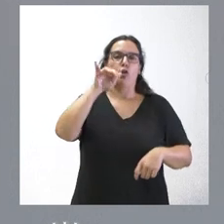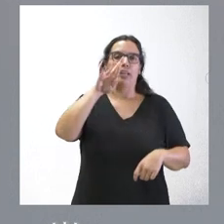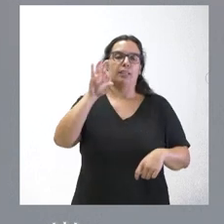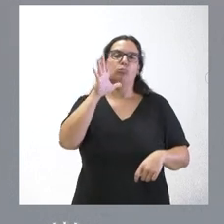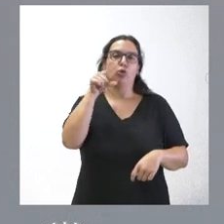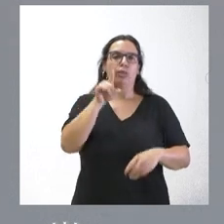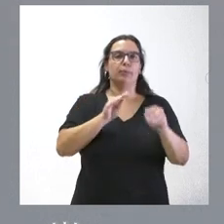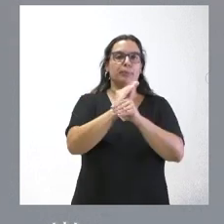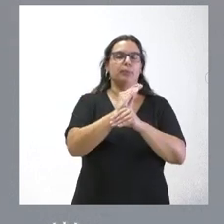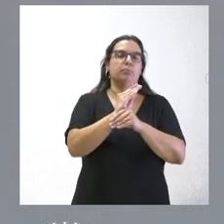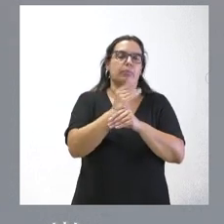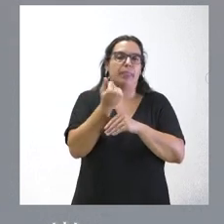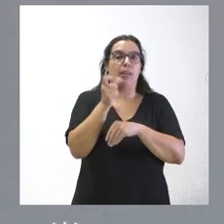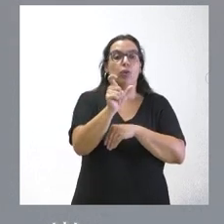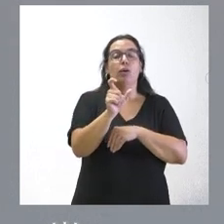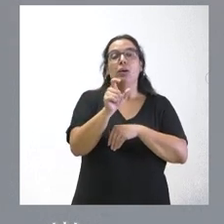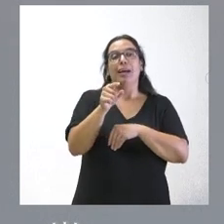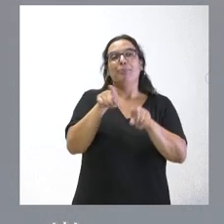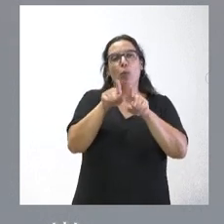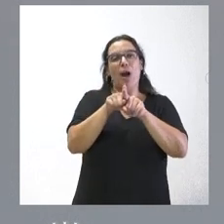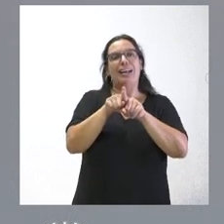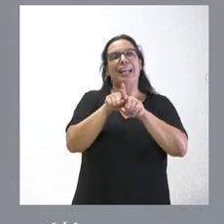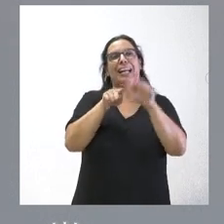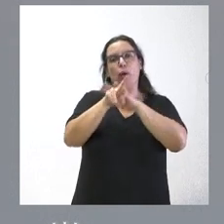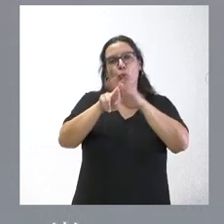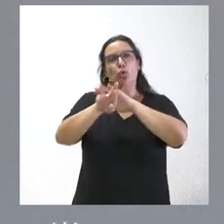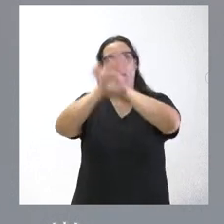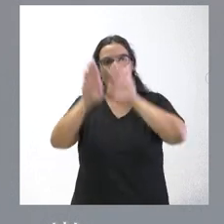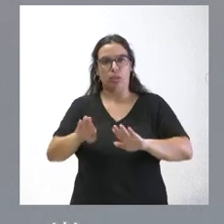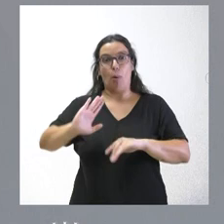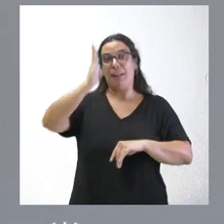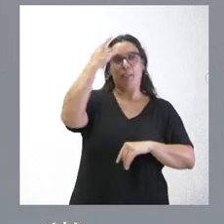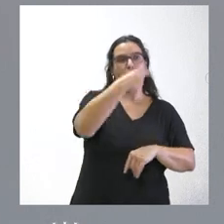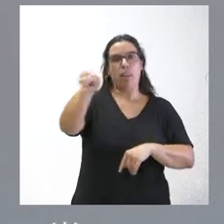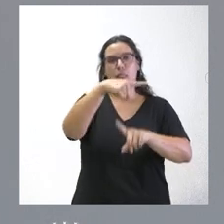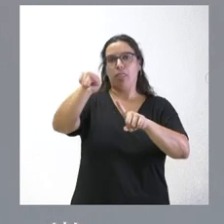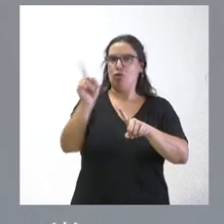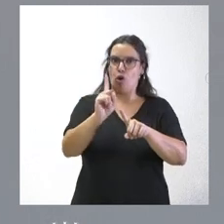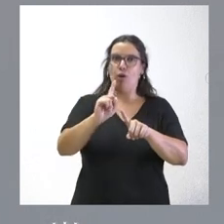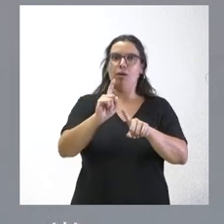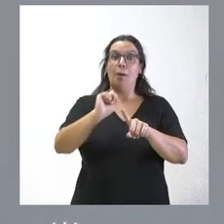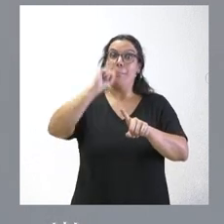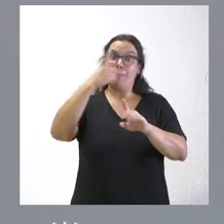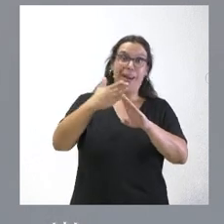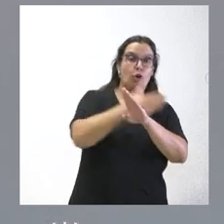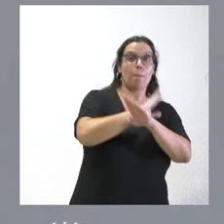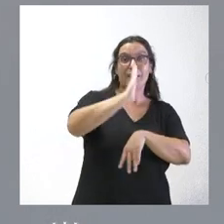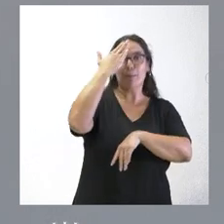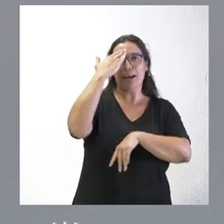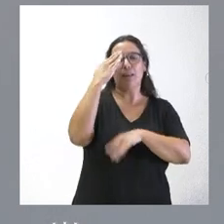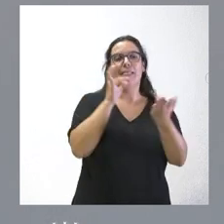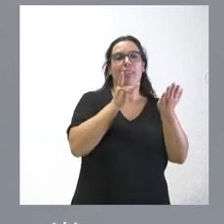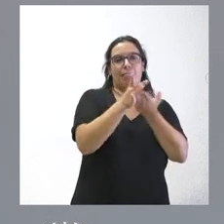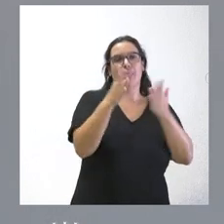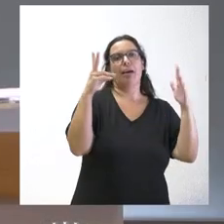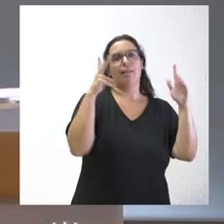en marcha lo vemos como un último recurso pero no es el recurso principal que tenemos que es naturalmente evitar los desahucios y